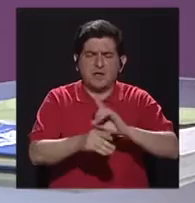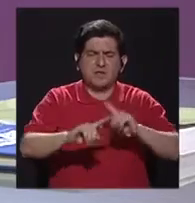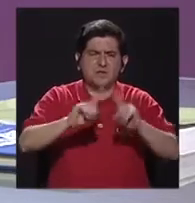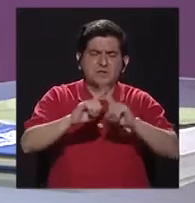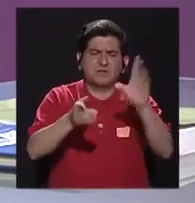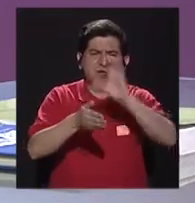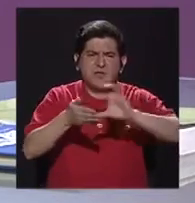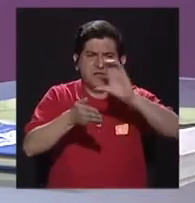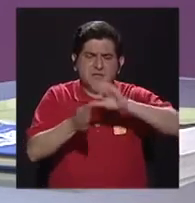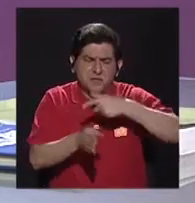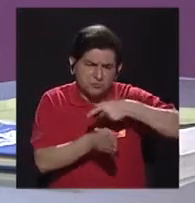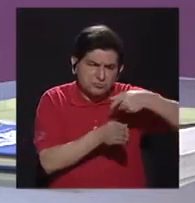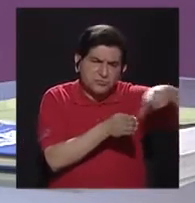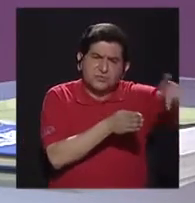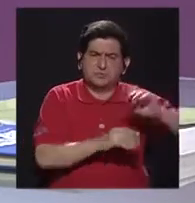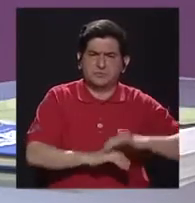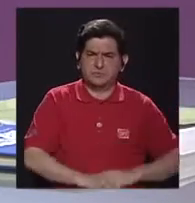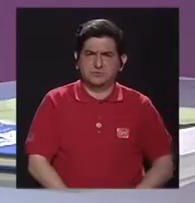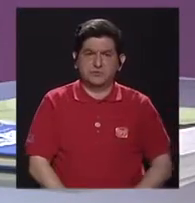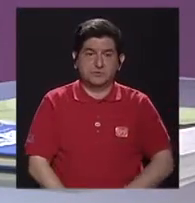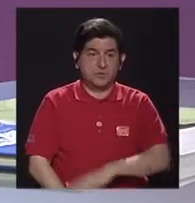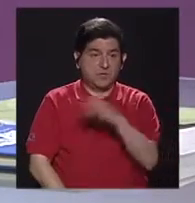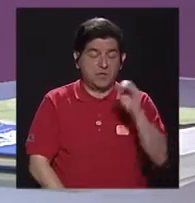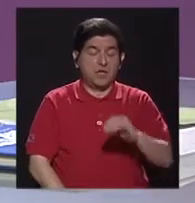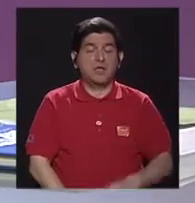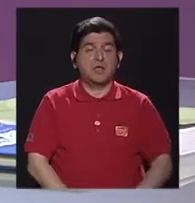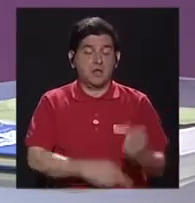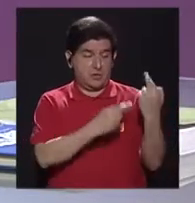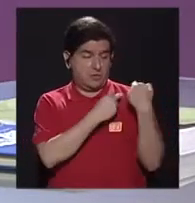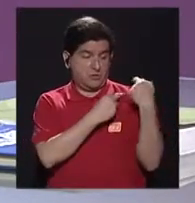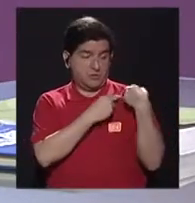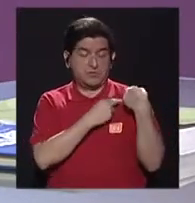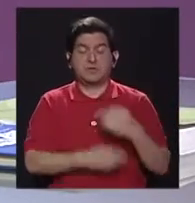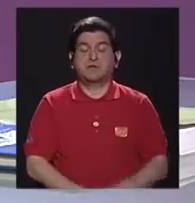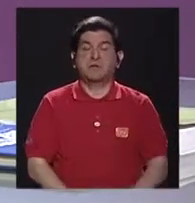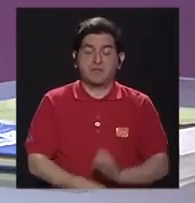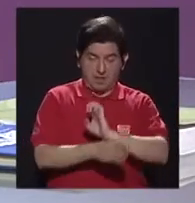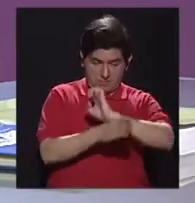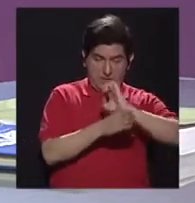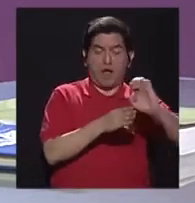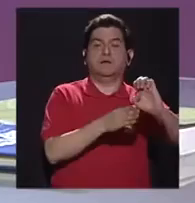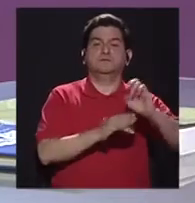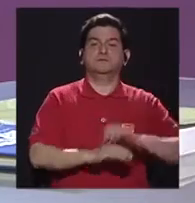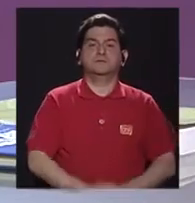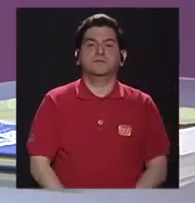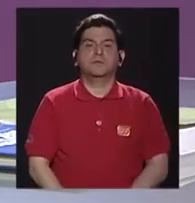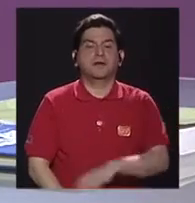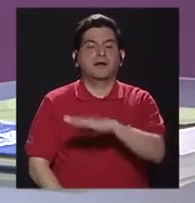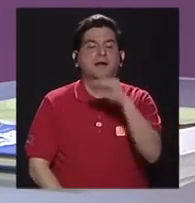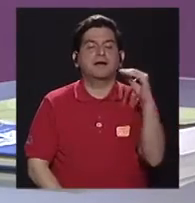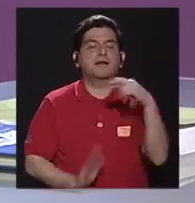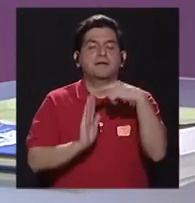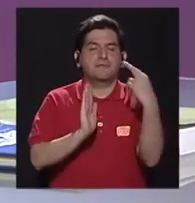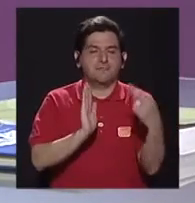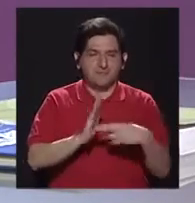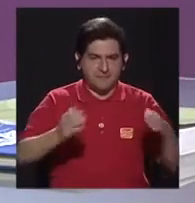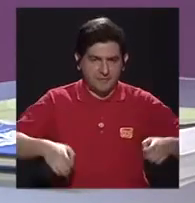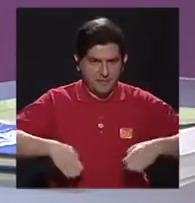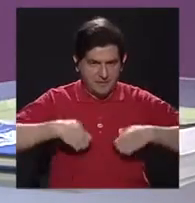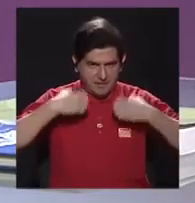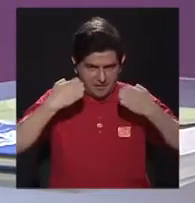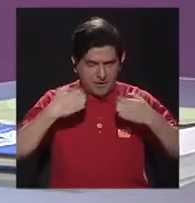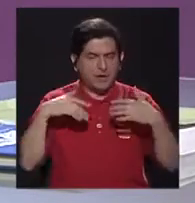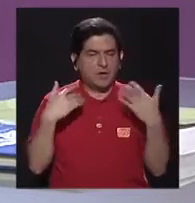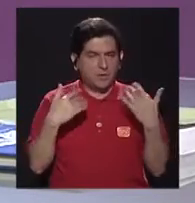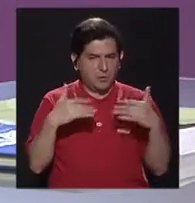colegios profesionales y los deberes éticos y deóntricos que existen, ¿verdad? Y también hay regulaciones